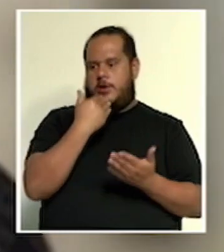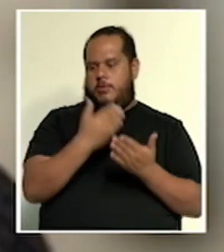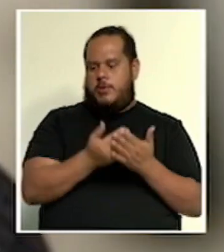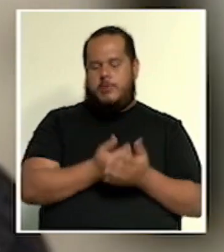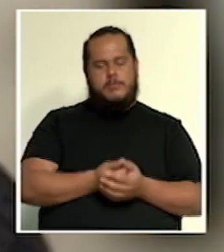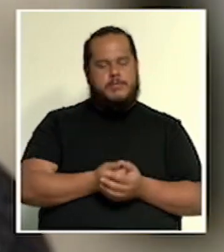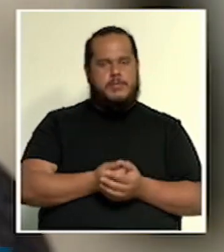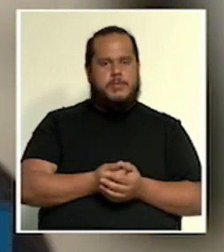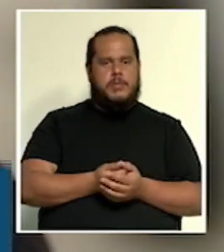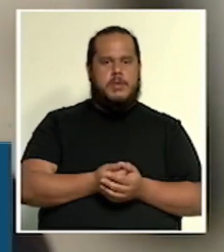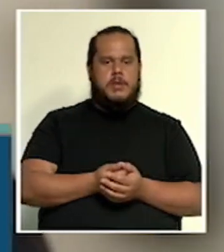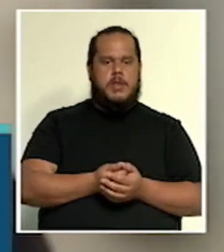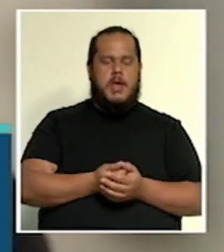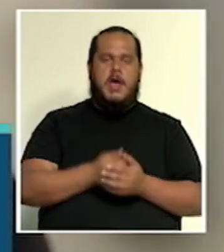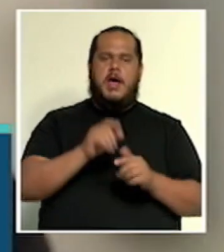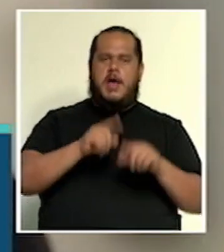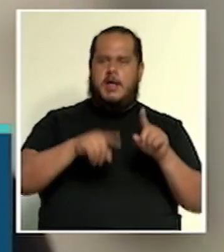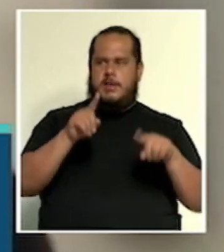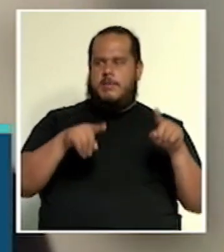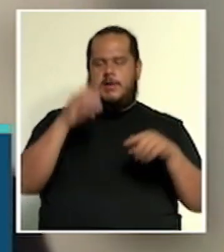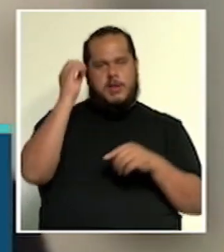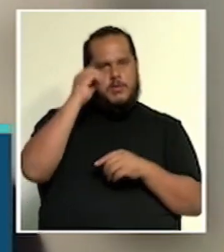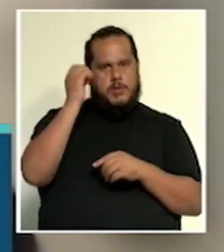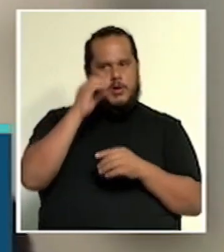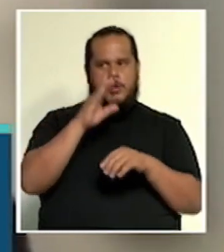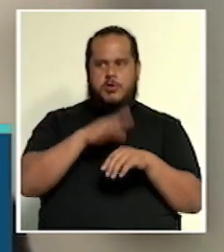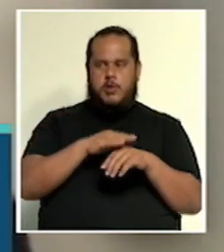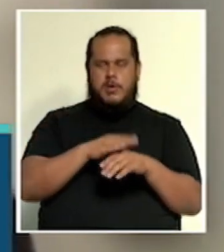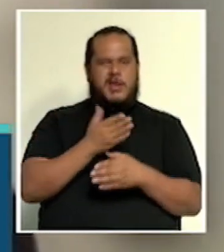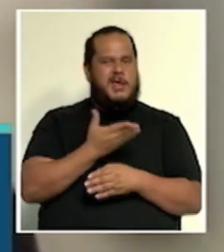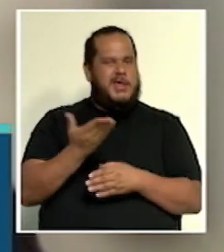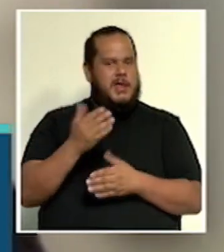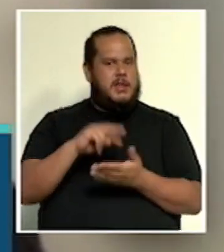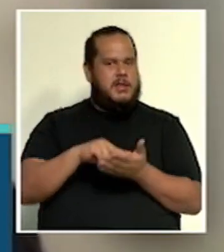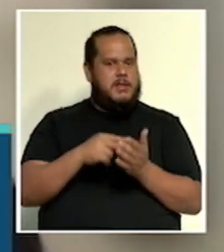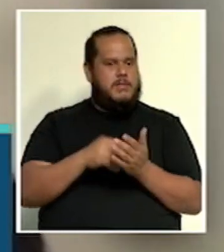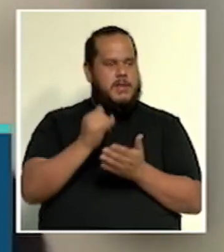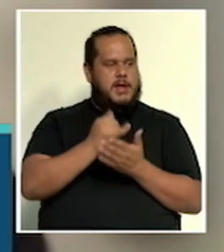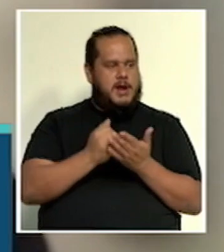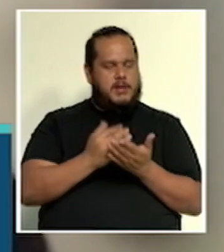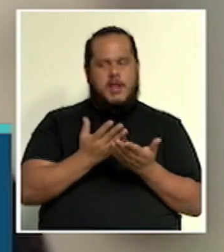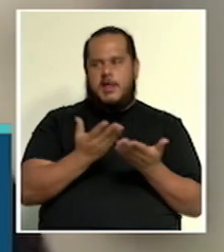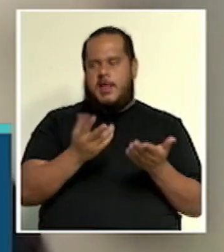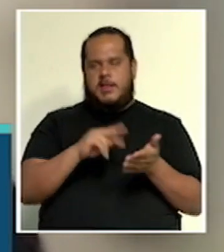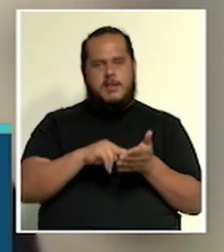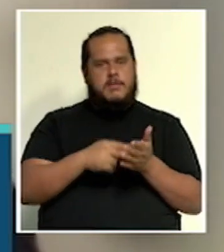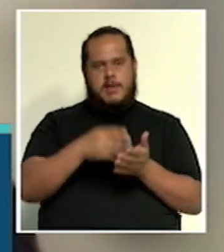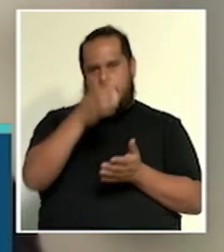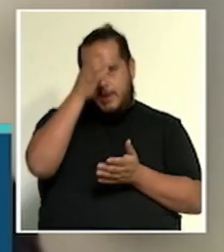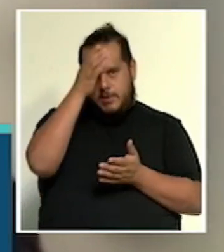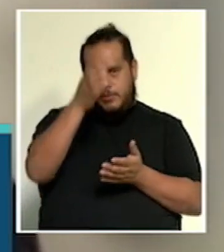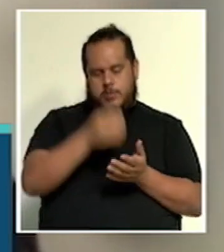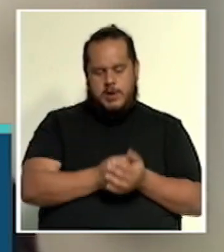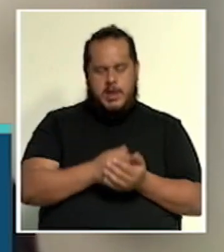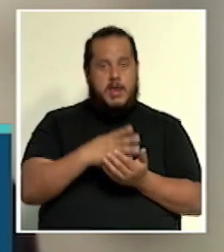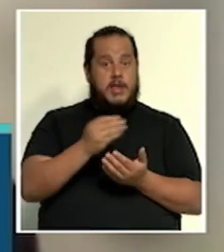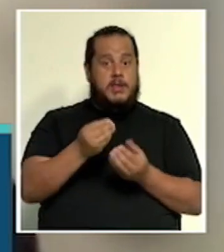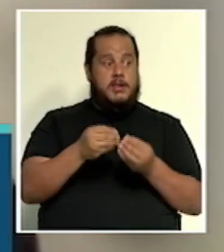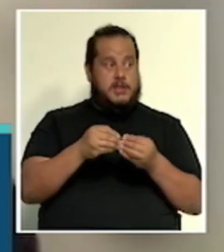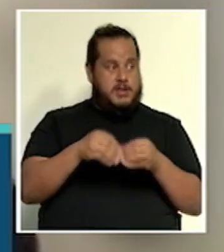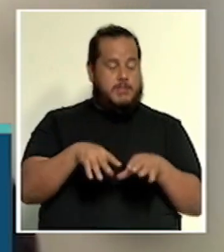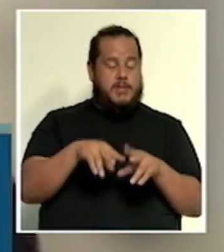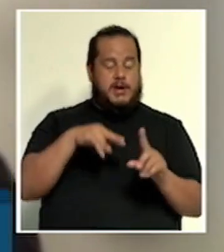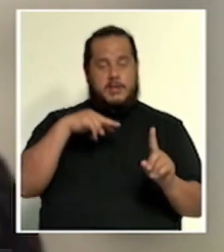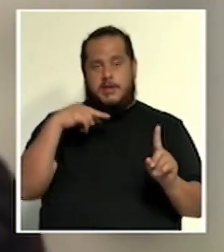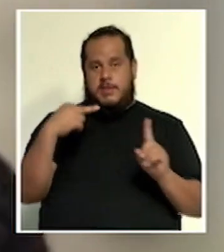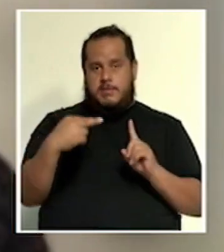hay diversas opiniones sobre lo que significa el arte, sobre lo que significa la cultura, y se pierde de